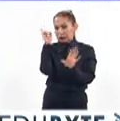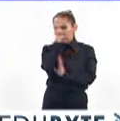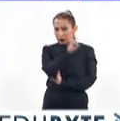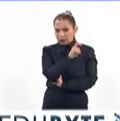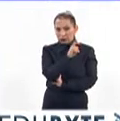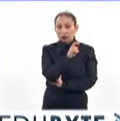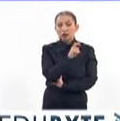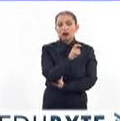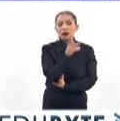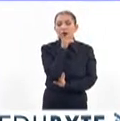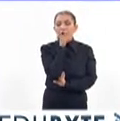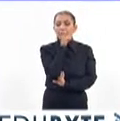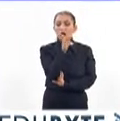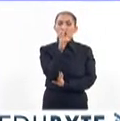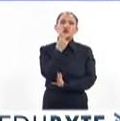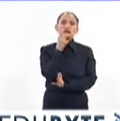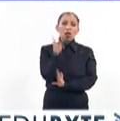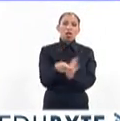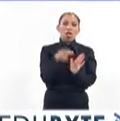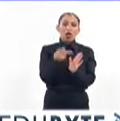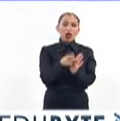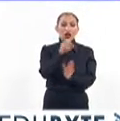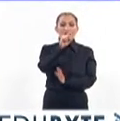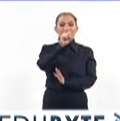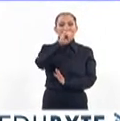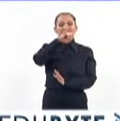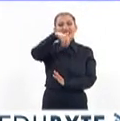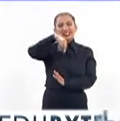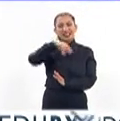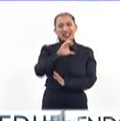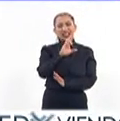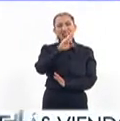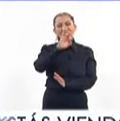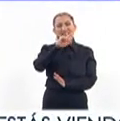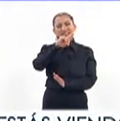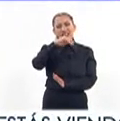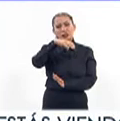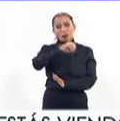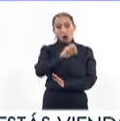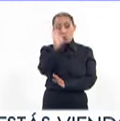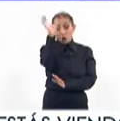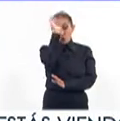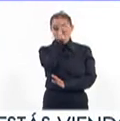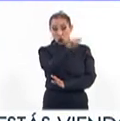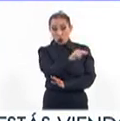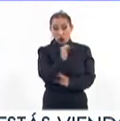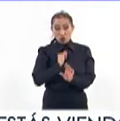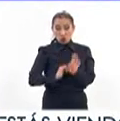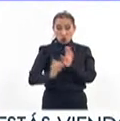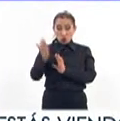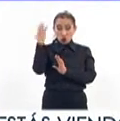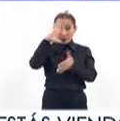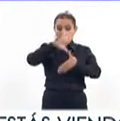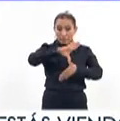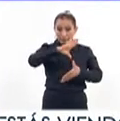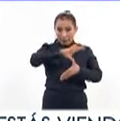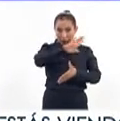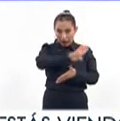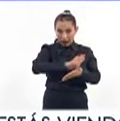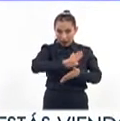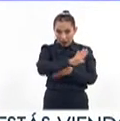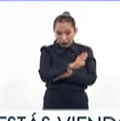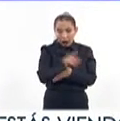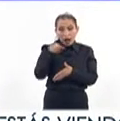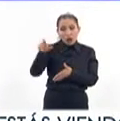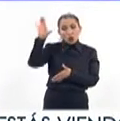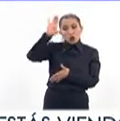complejo. La palabra que se usa mucho, sincretismo. La cultura de los pueblos originarios de América continental,